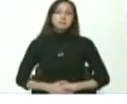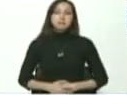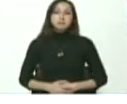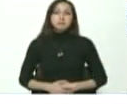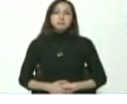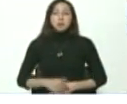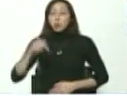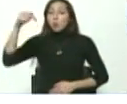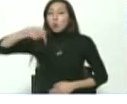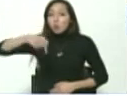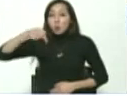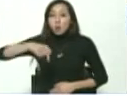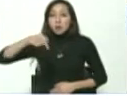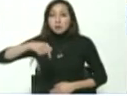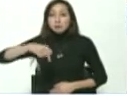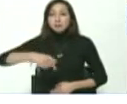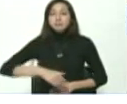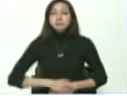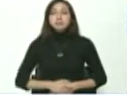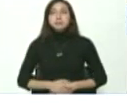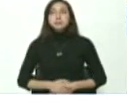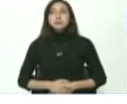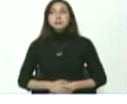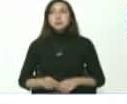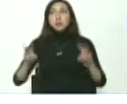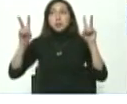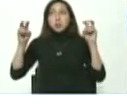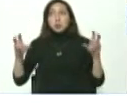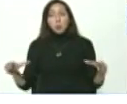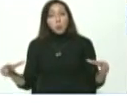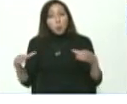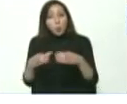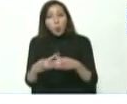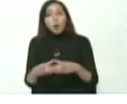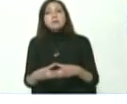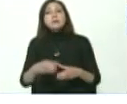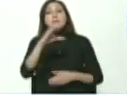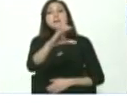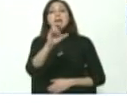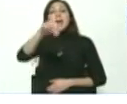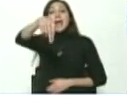Hoy, el nuevo Consejo Nacional Electoral,